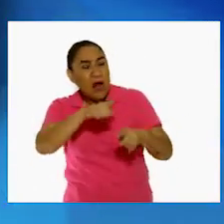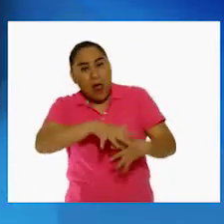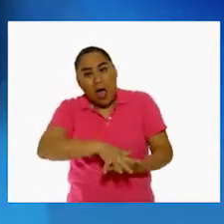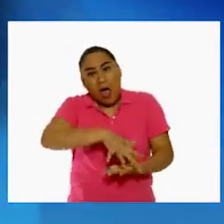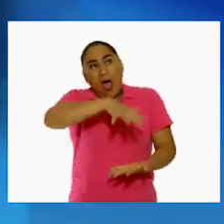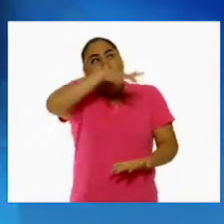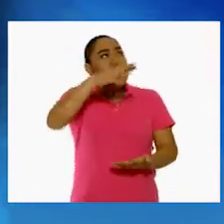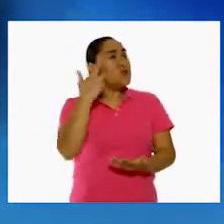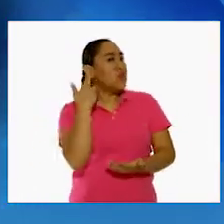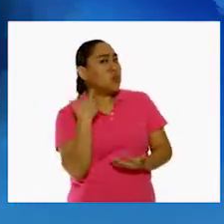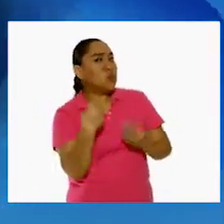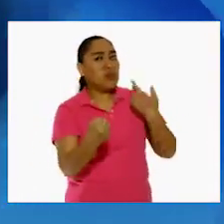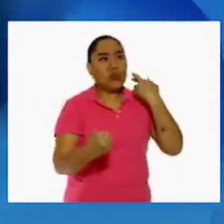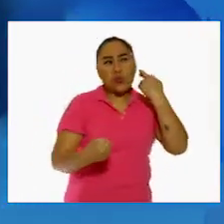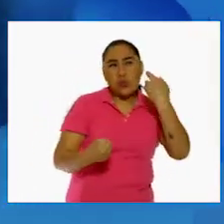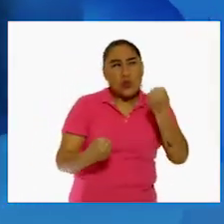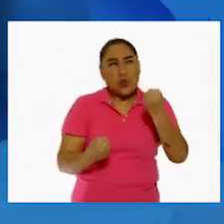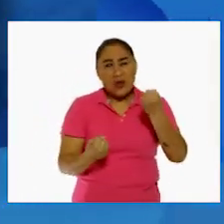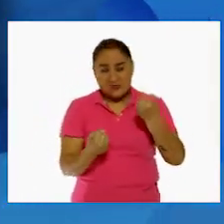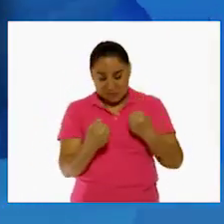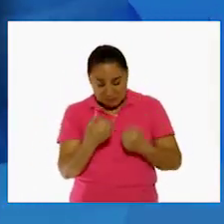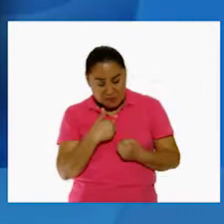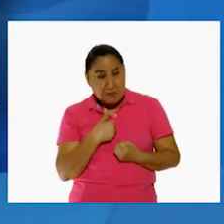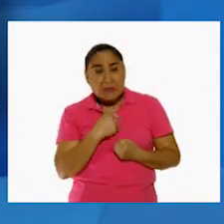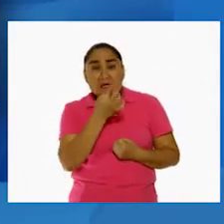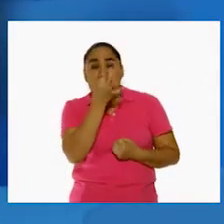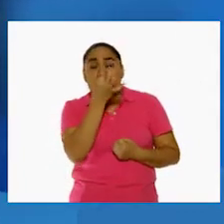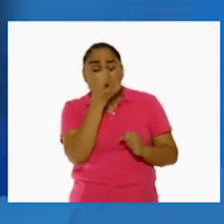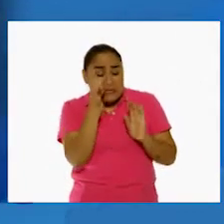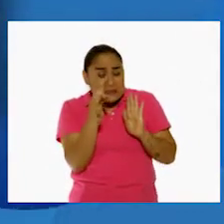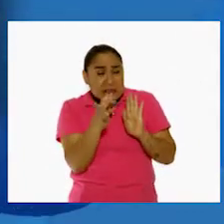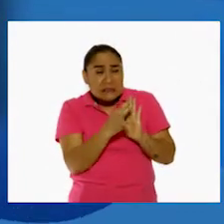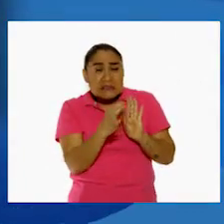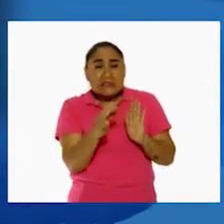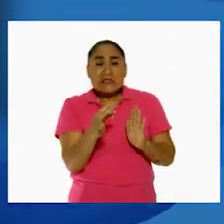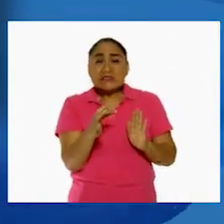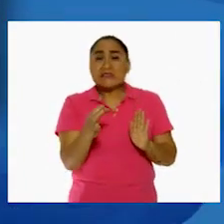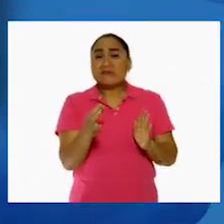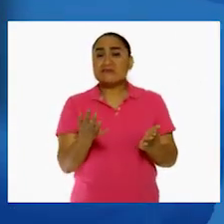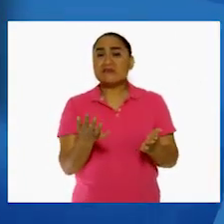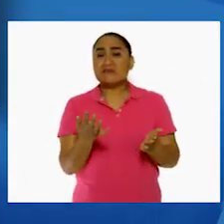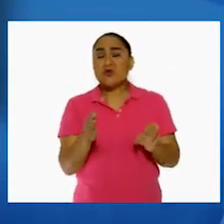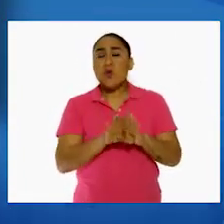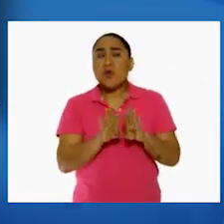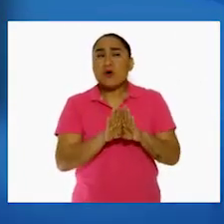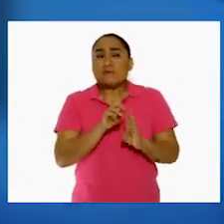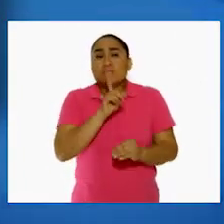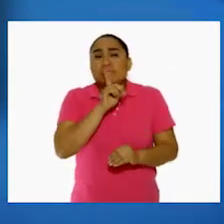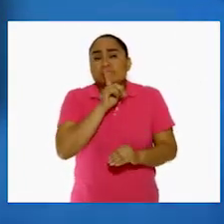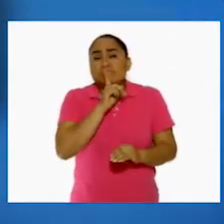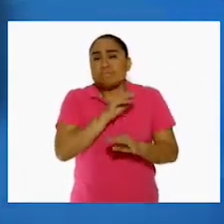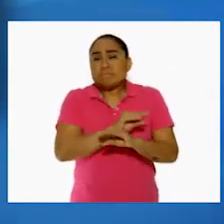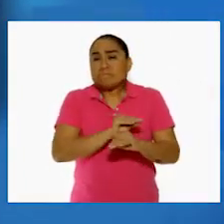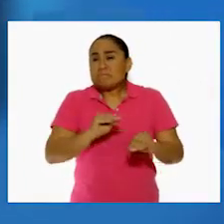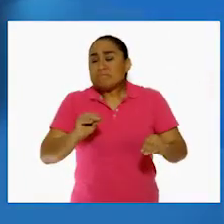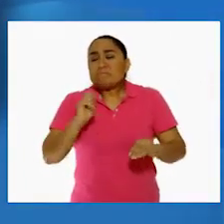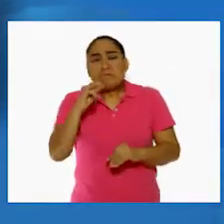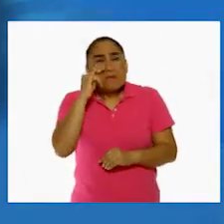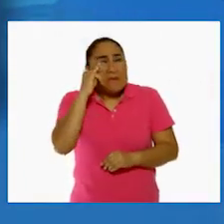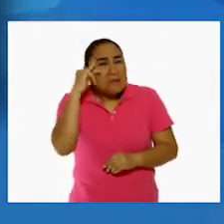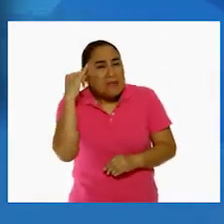tan sonoras, y él tan pequeñito, tan silencioso, casi